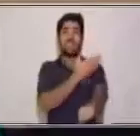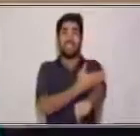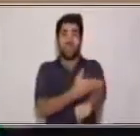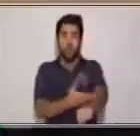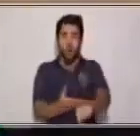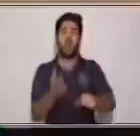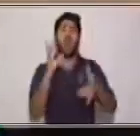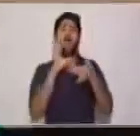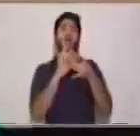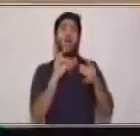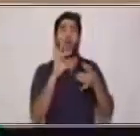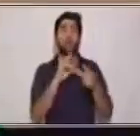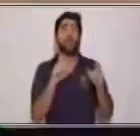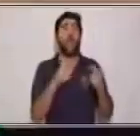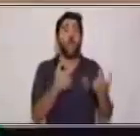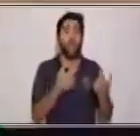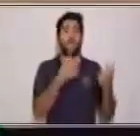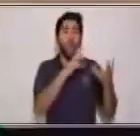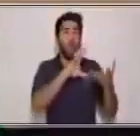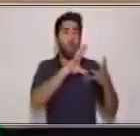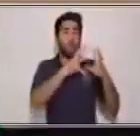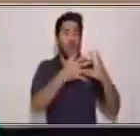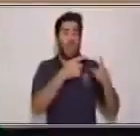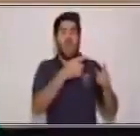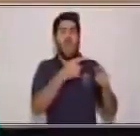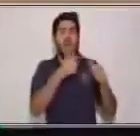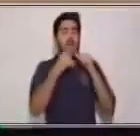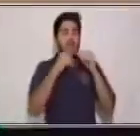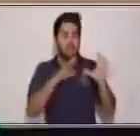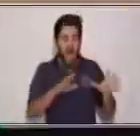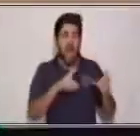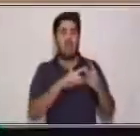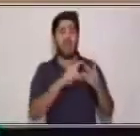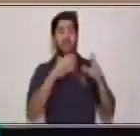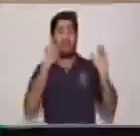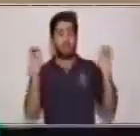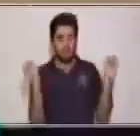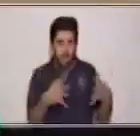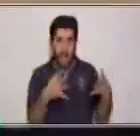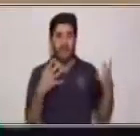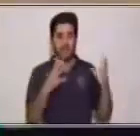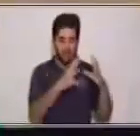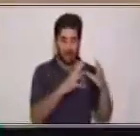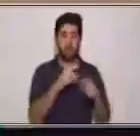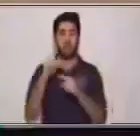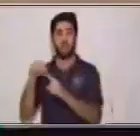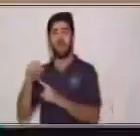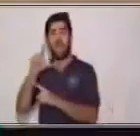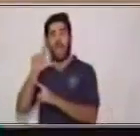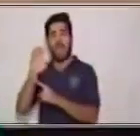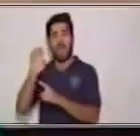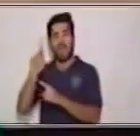creación, seres mágicos, y la leyenda es una tradición oral